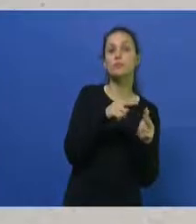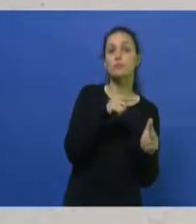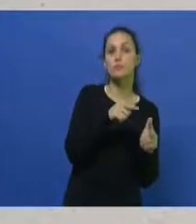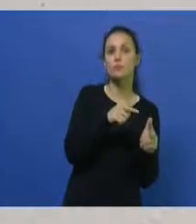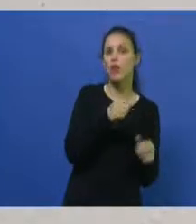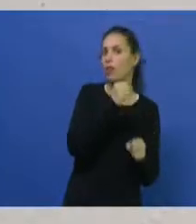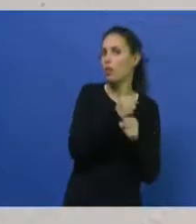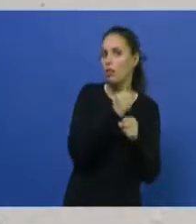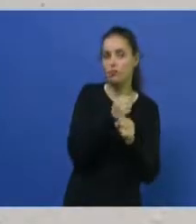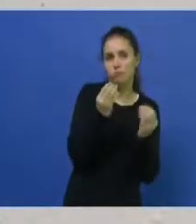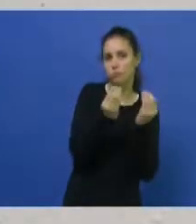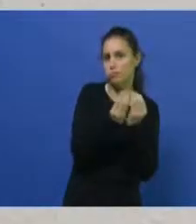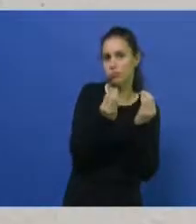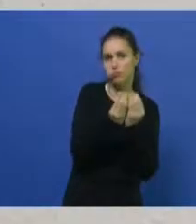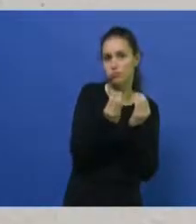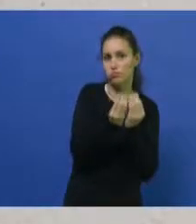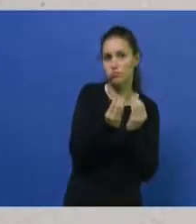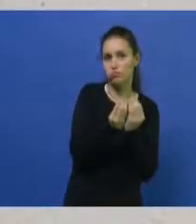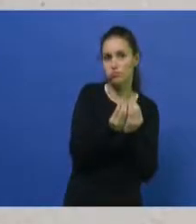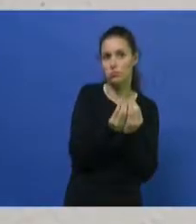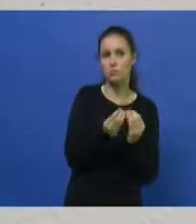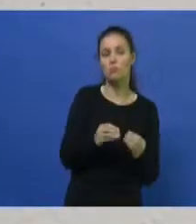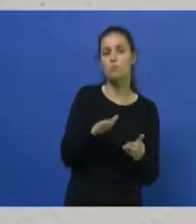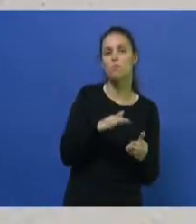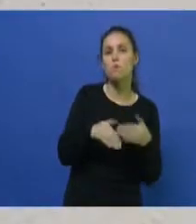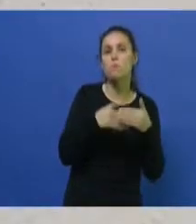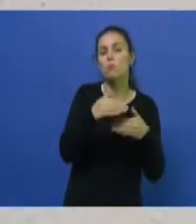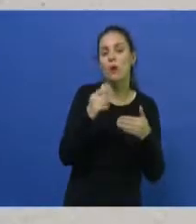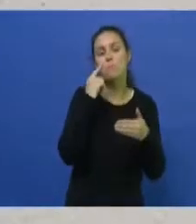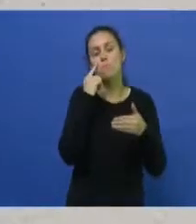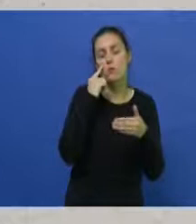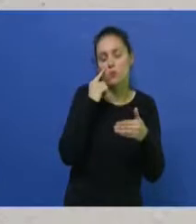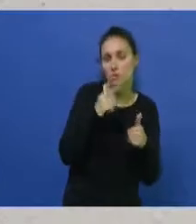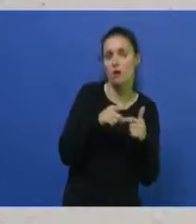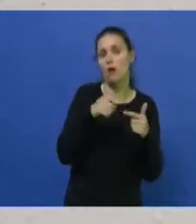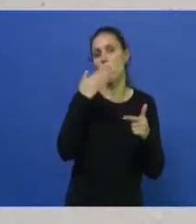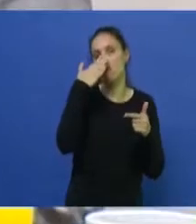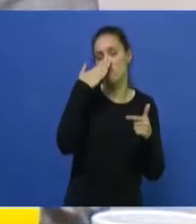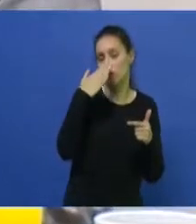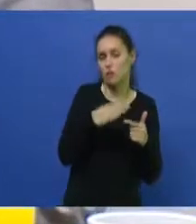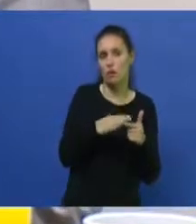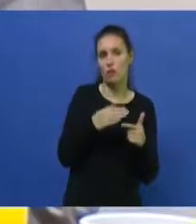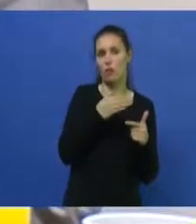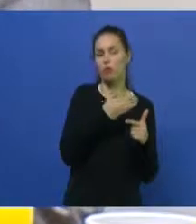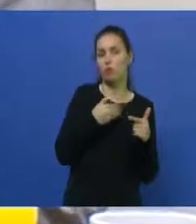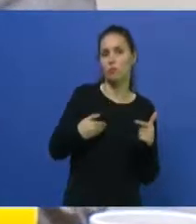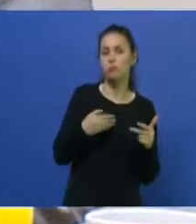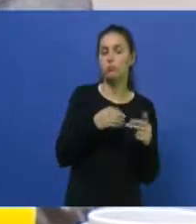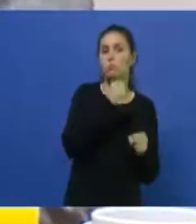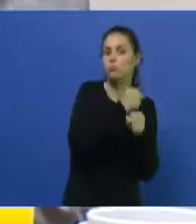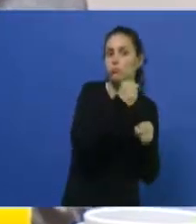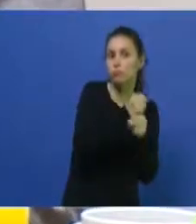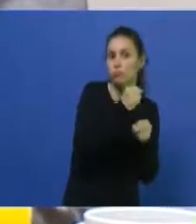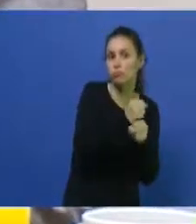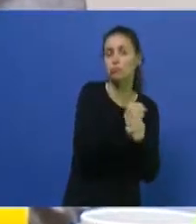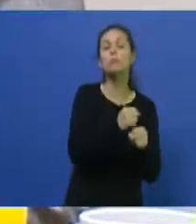mucho trabajo. Hoy la obra pública municipal, provincial, la obra pública, sí, del Estado está sosteniendo el trabajo.